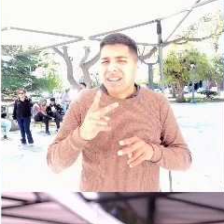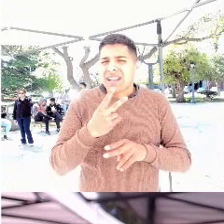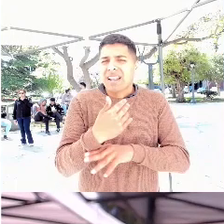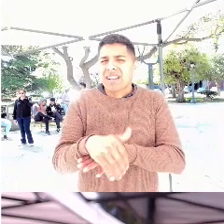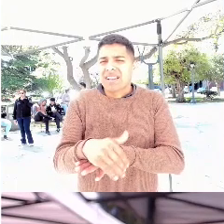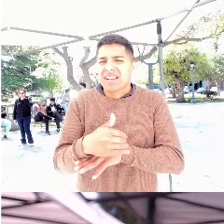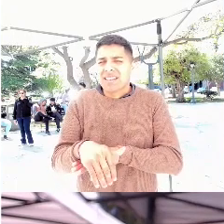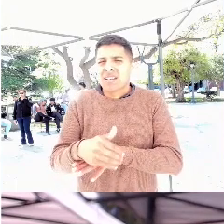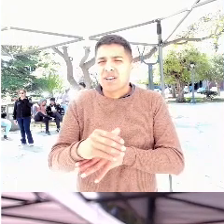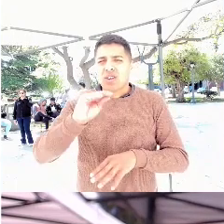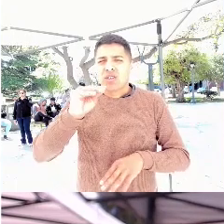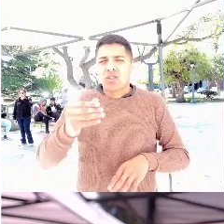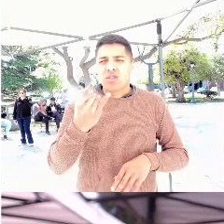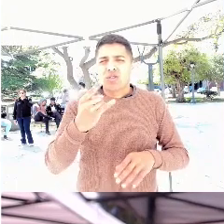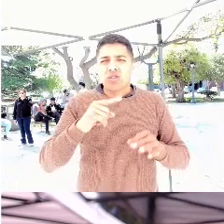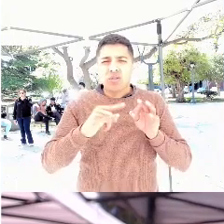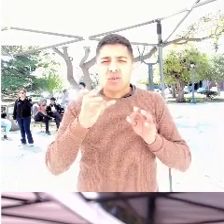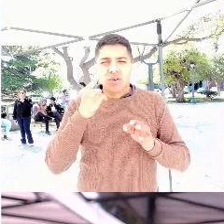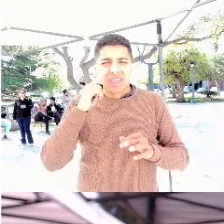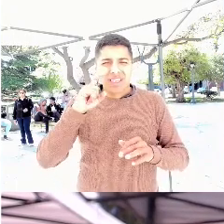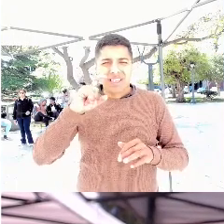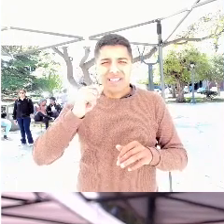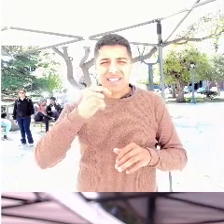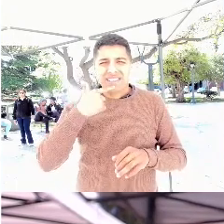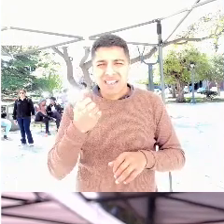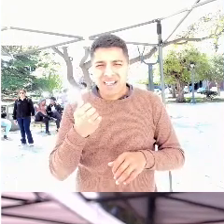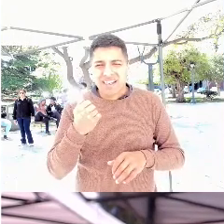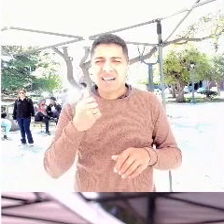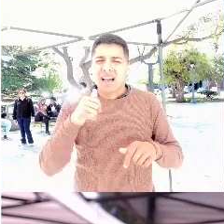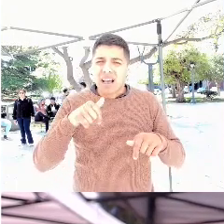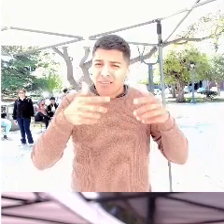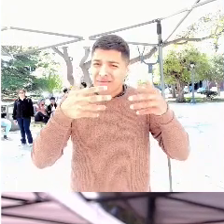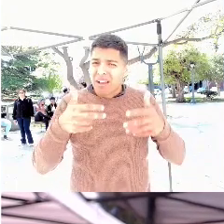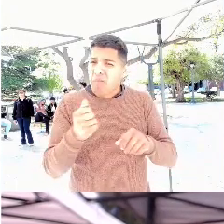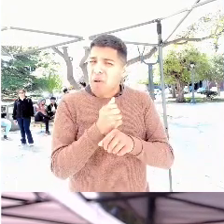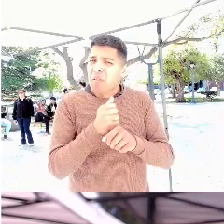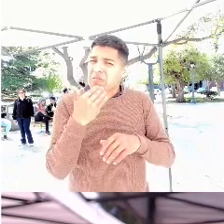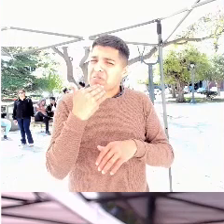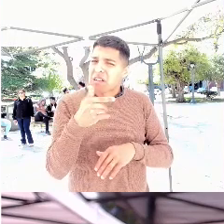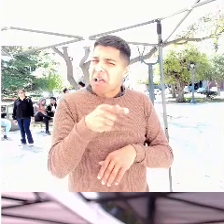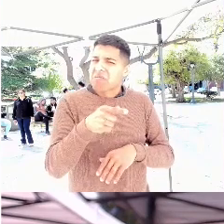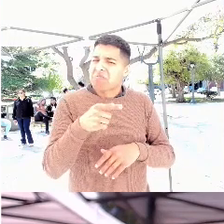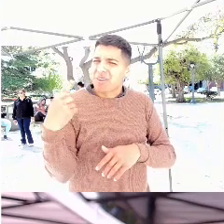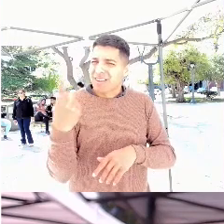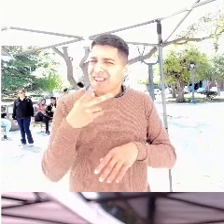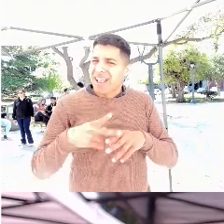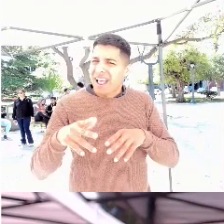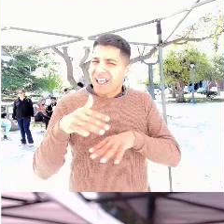calle Chuquisaca, gracias al presupuesto que se aprobó en el día de la fecha.